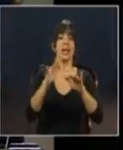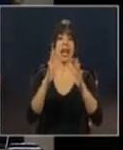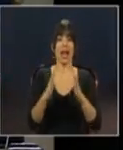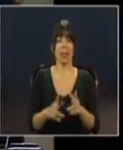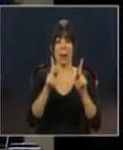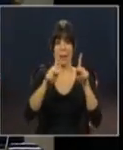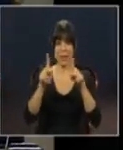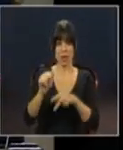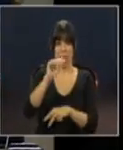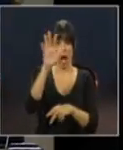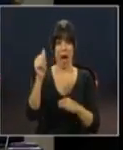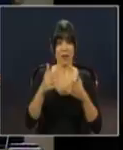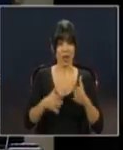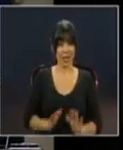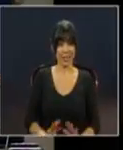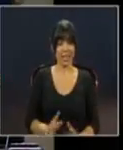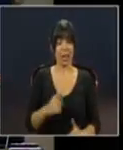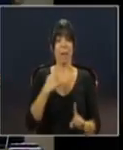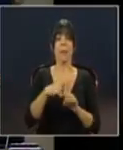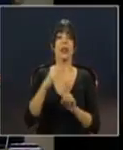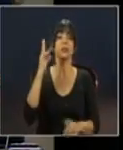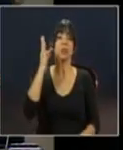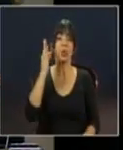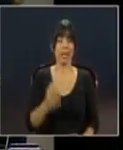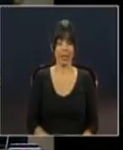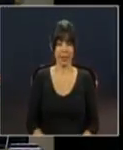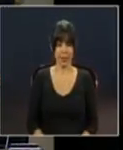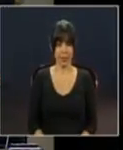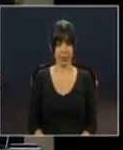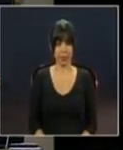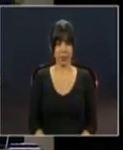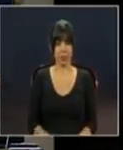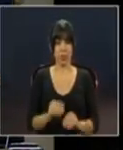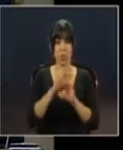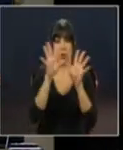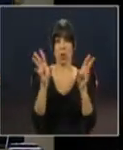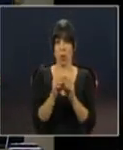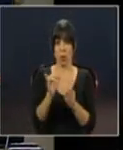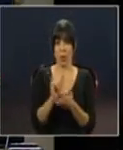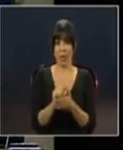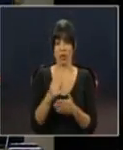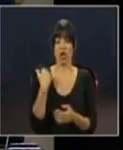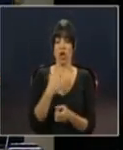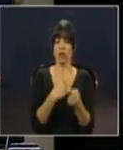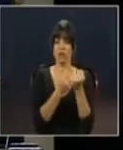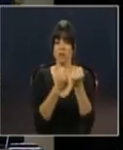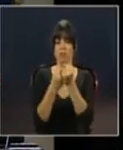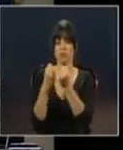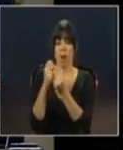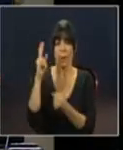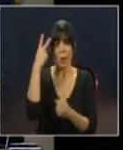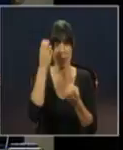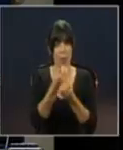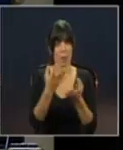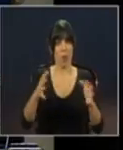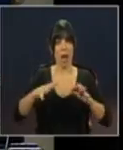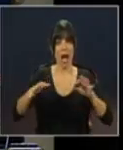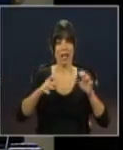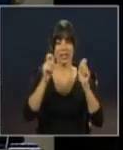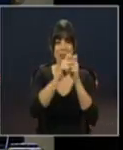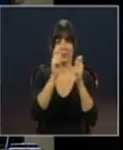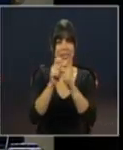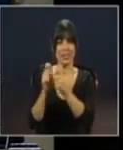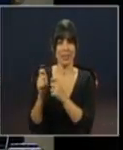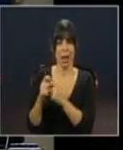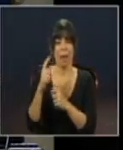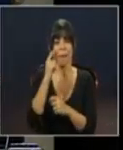personas afrodescendientes y las mujeres. A este respecto, hemos impulsado políticas públicas y acciones específicas